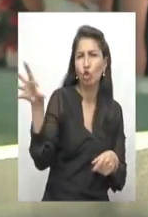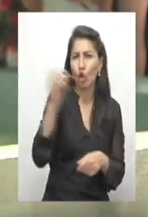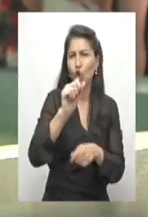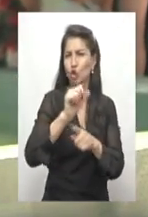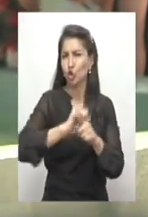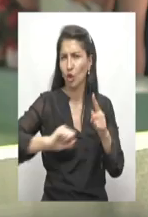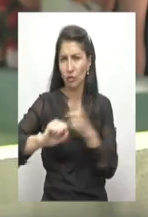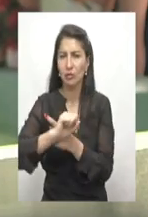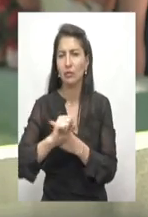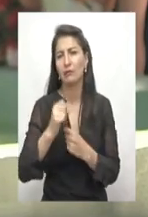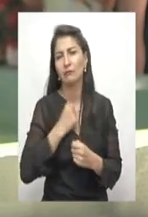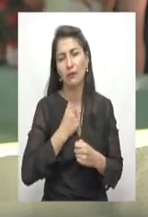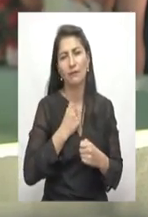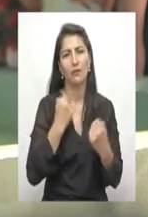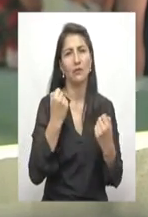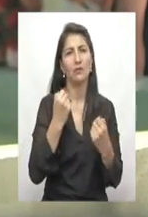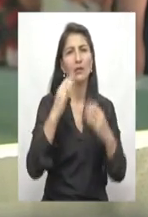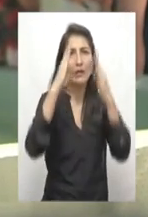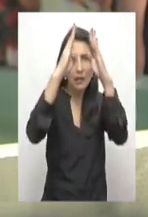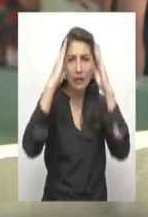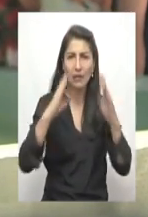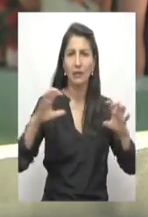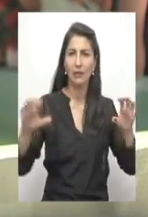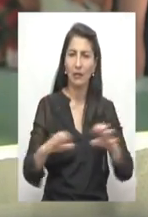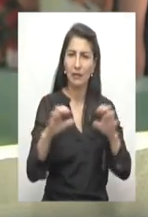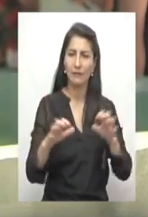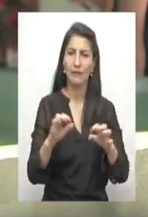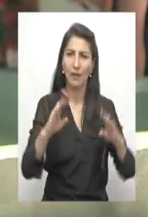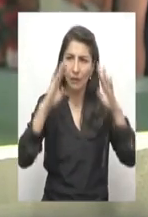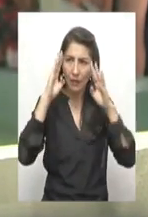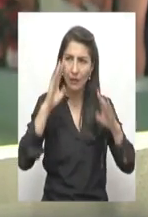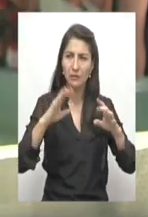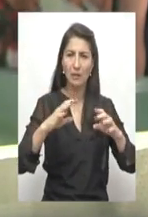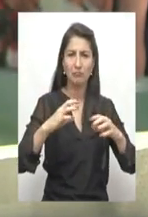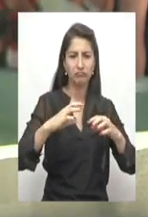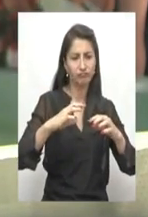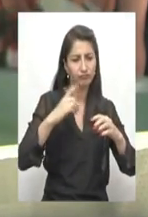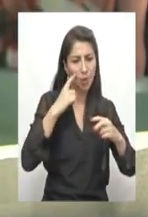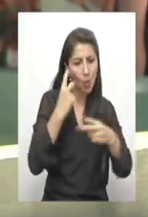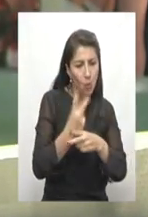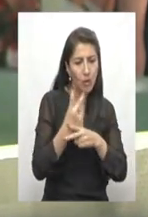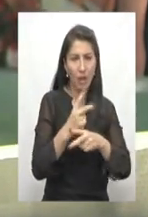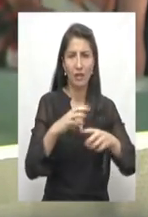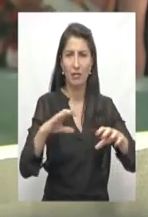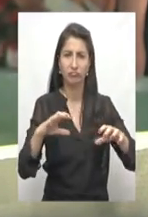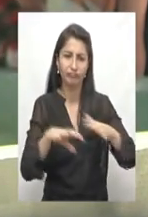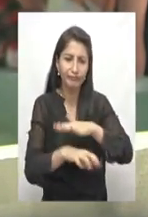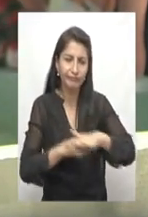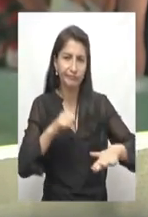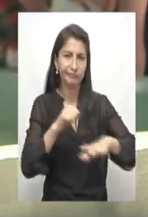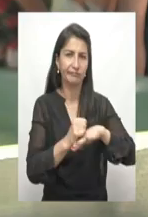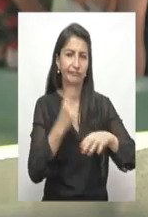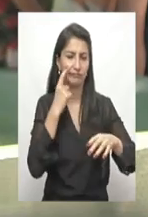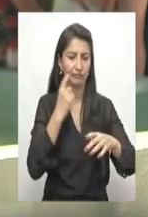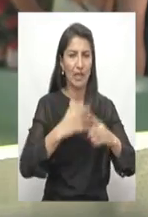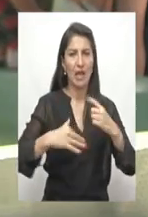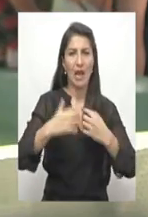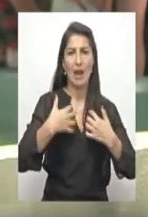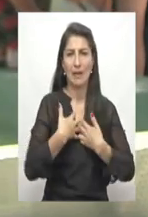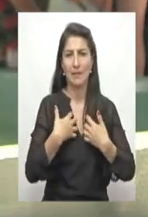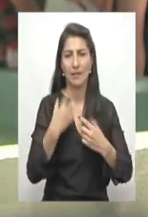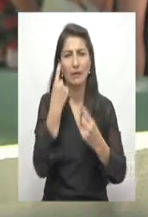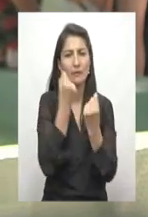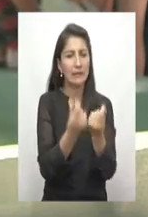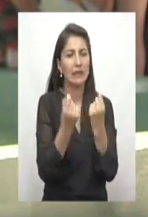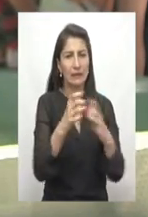general, de realizar unas actividades sostenibles y conciliadoras con este ecosistema de